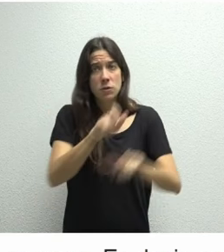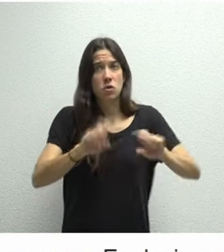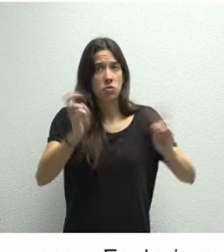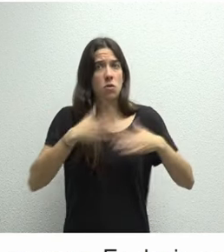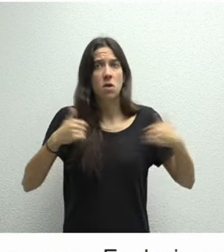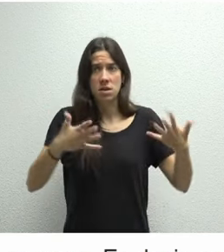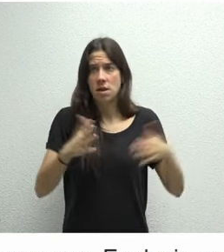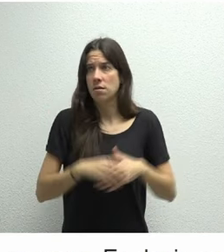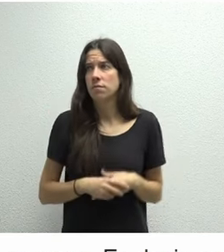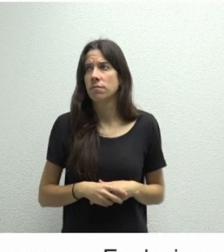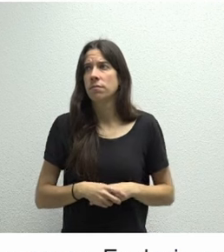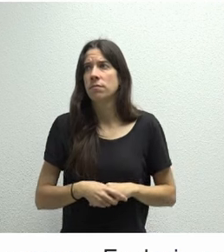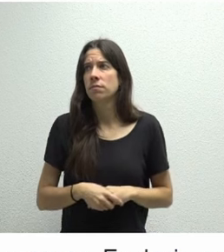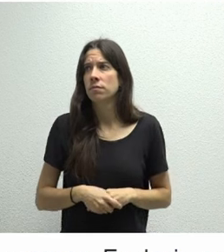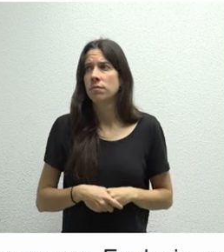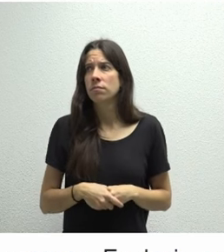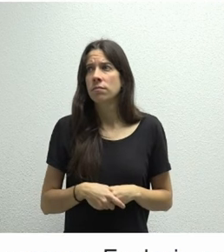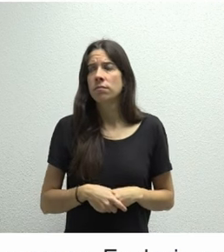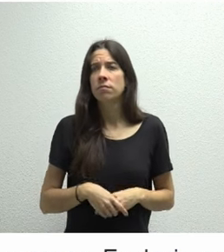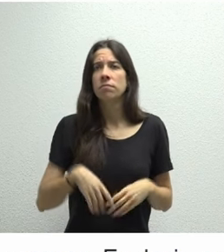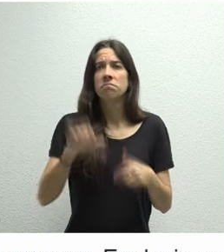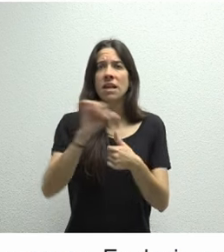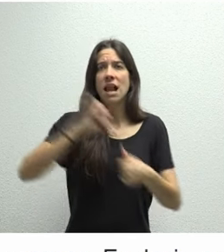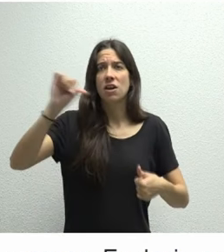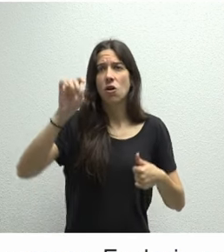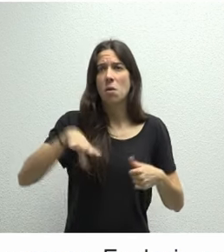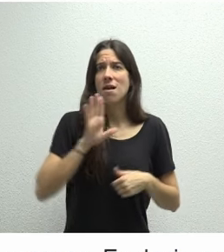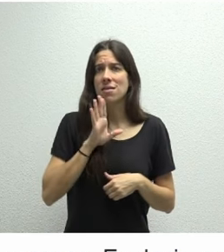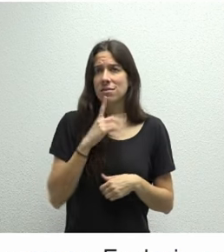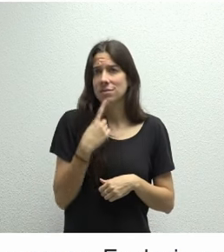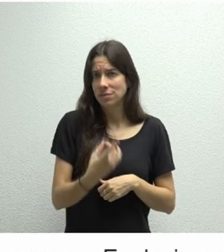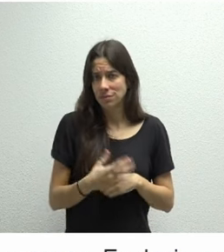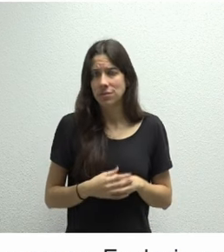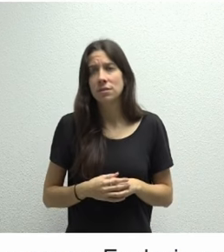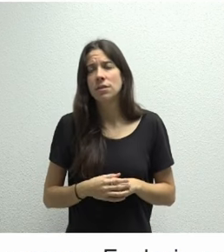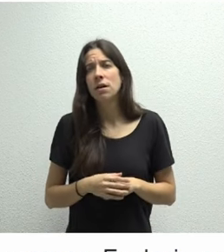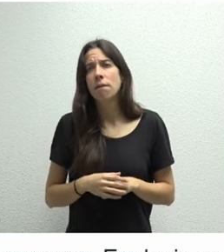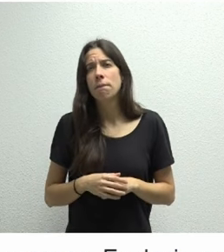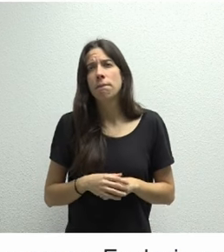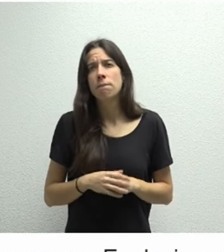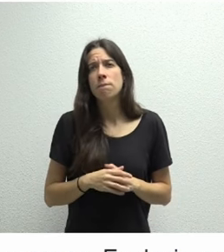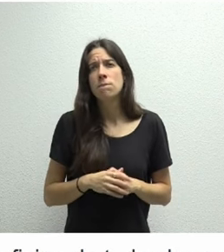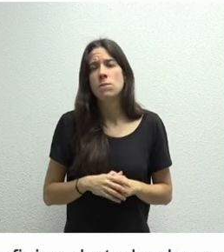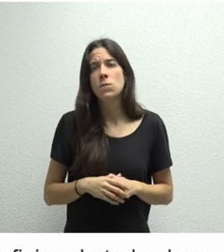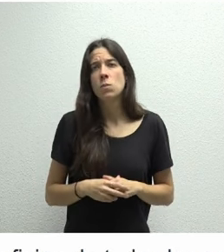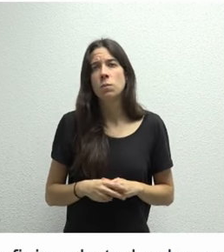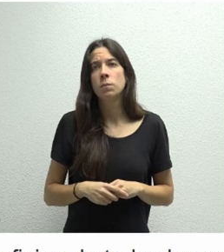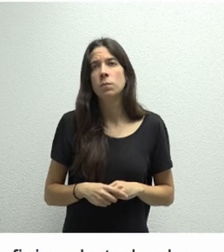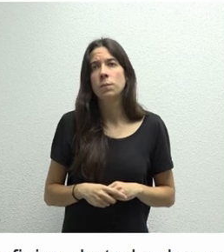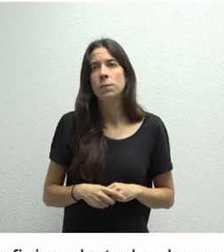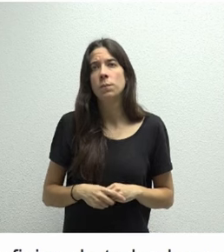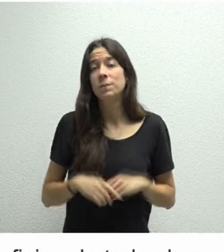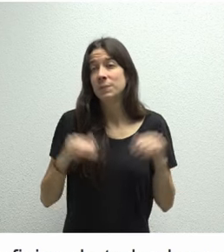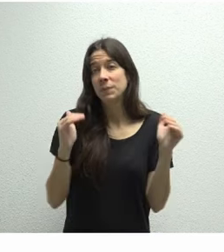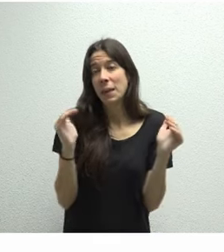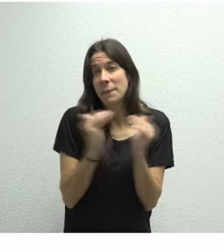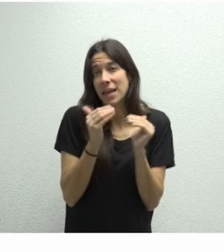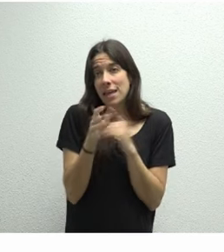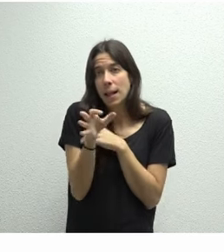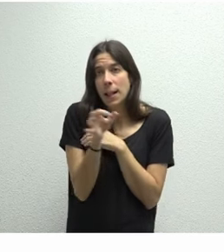persona La Rioja como se ha dicho pues es es Es es